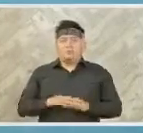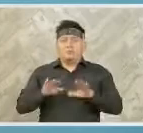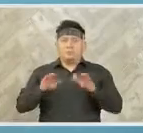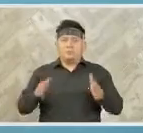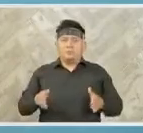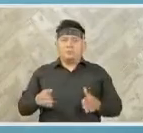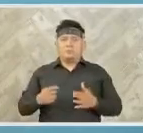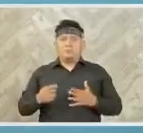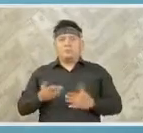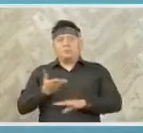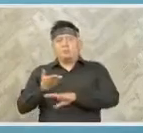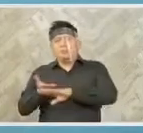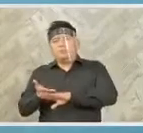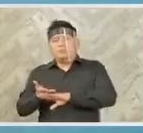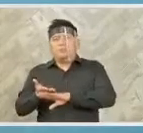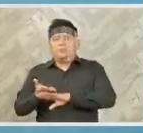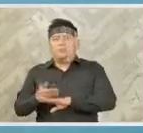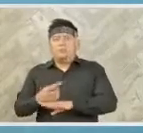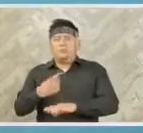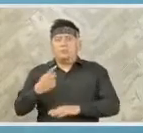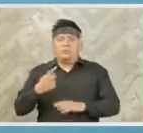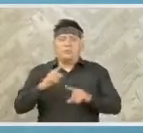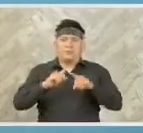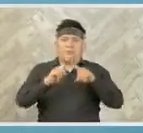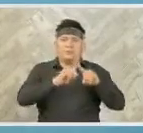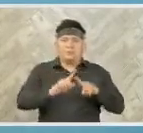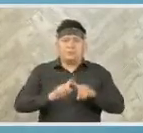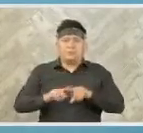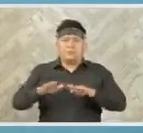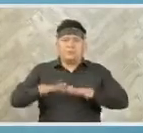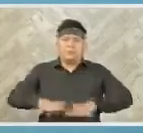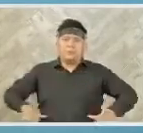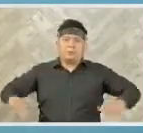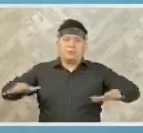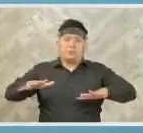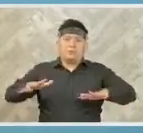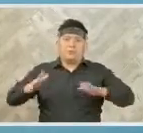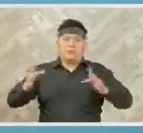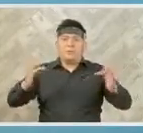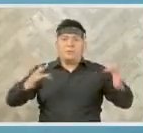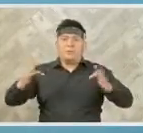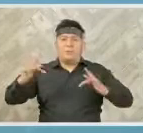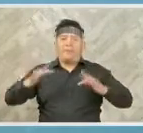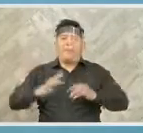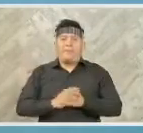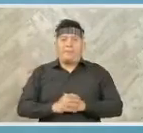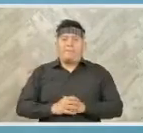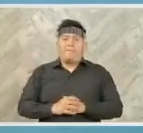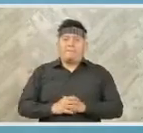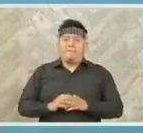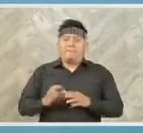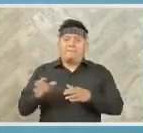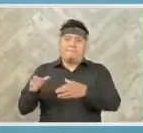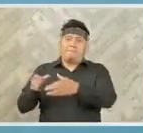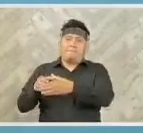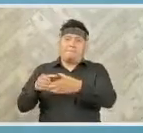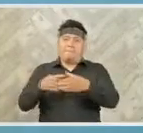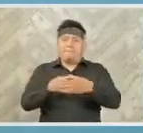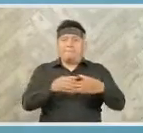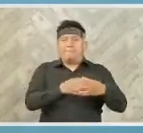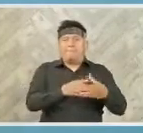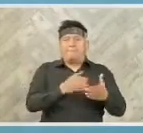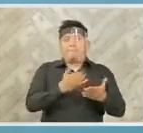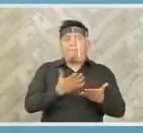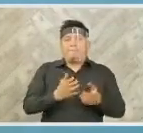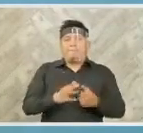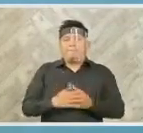sus integrantes, que concertaron desde los diferentes escenarios de la mesa de participación, en el comité ejecutivo, en los plenarios que